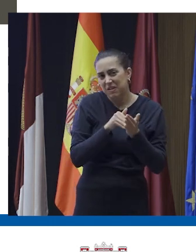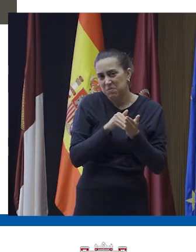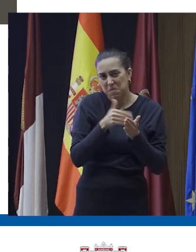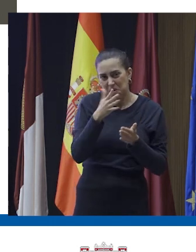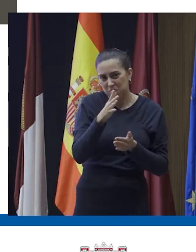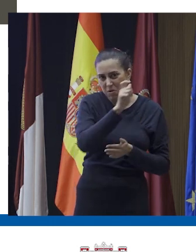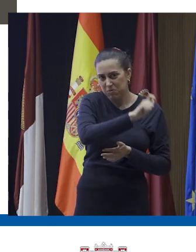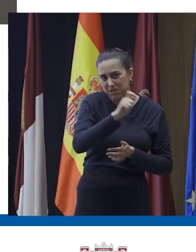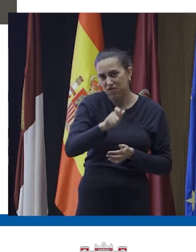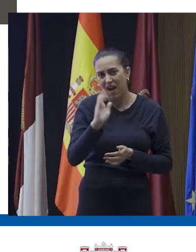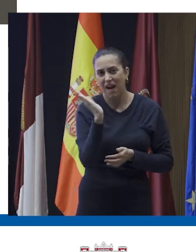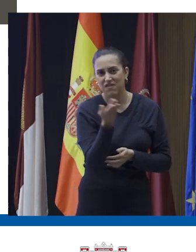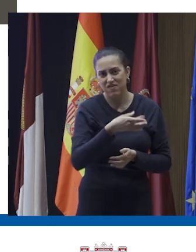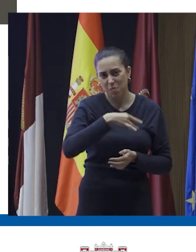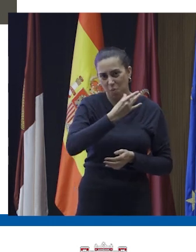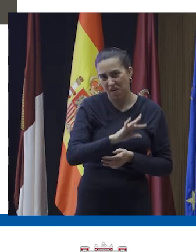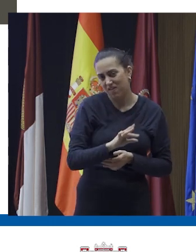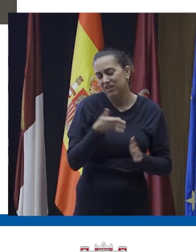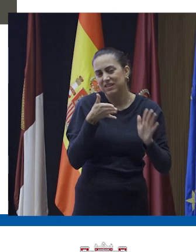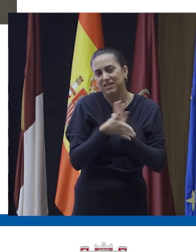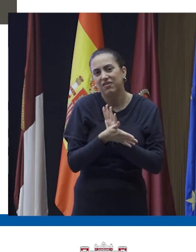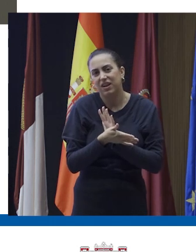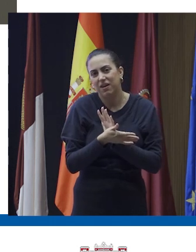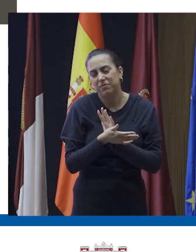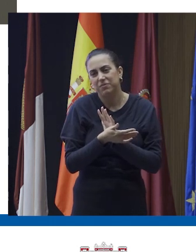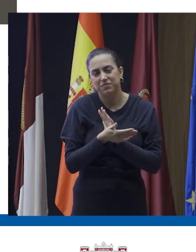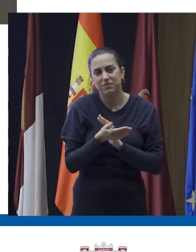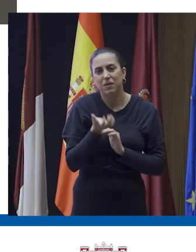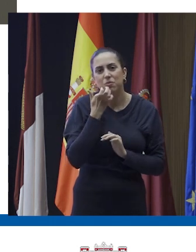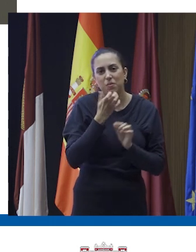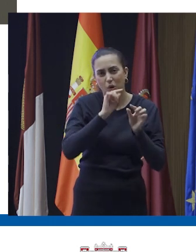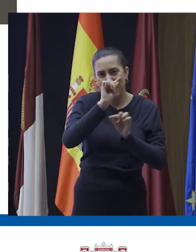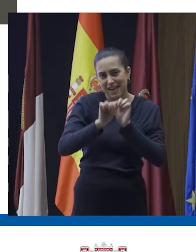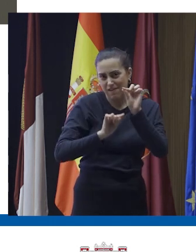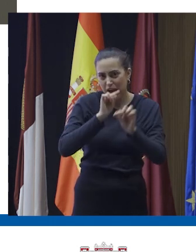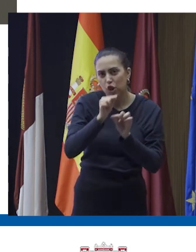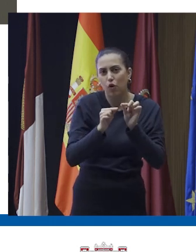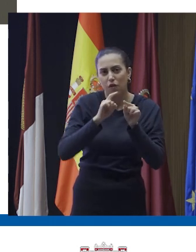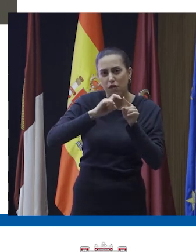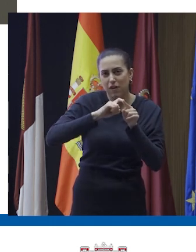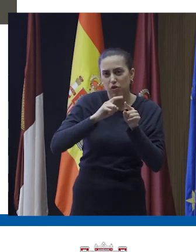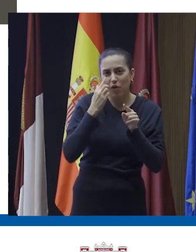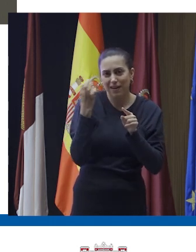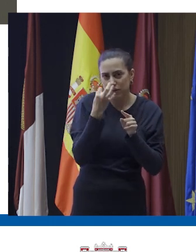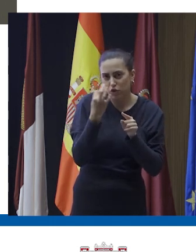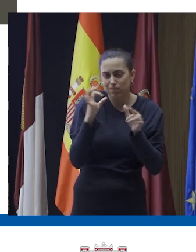tener factores de riesgo asociados. O sea, suele tener una predisposición a la infección o suele tener factores de riesgo. Entonces, por lo general, el riesgo de